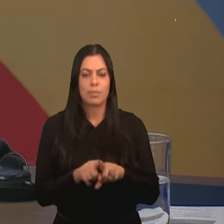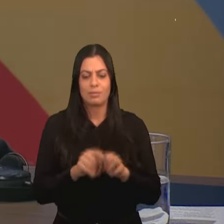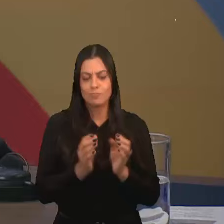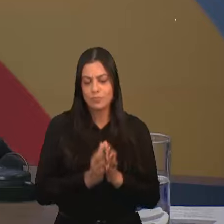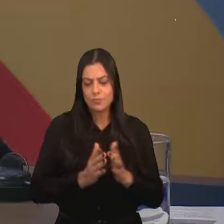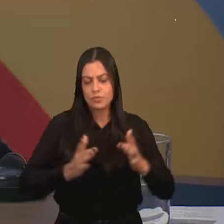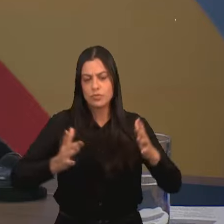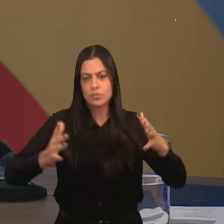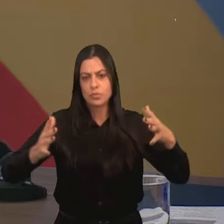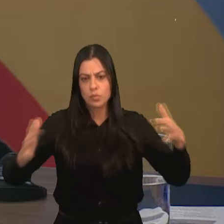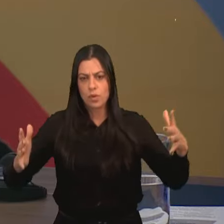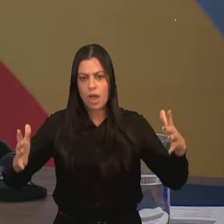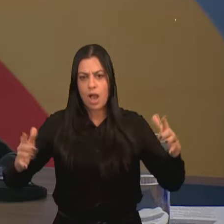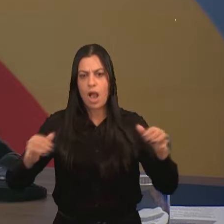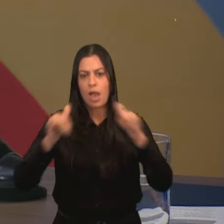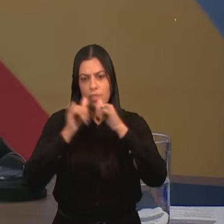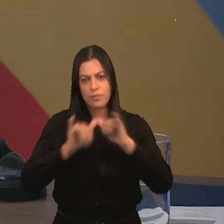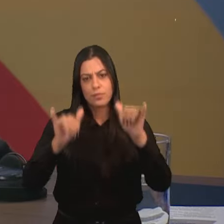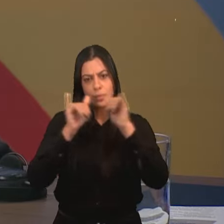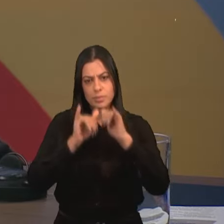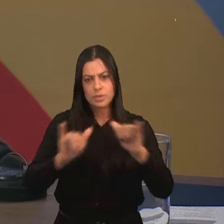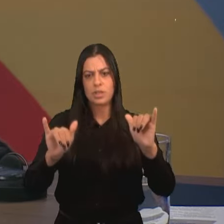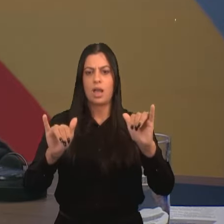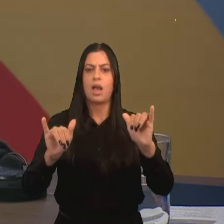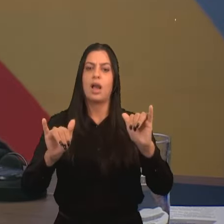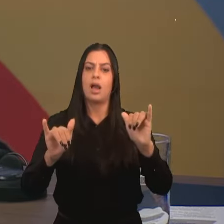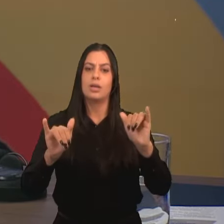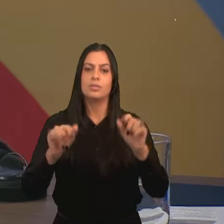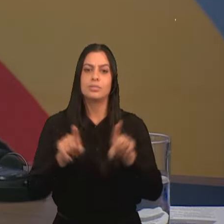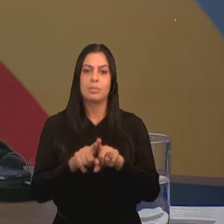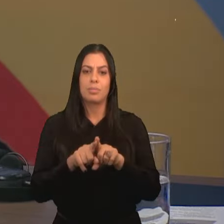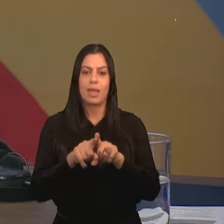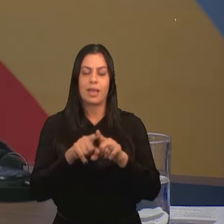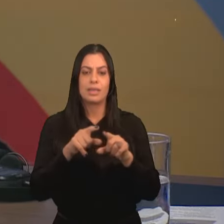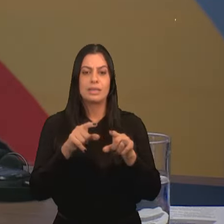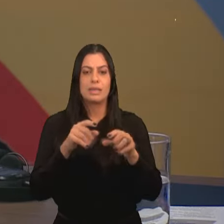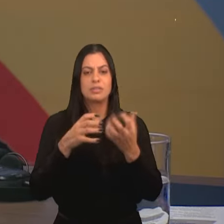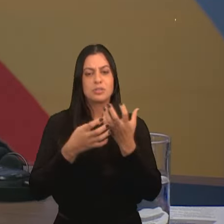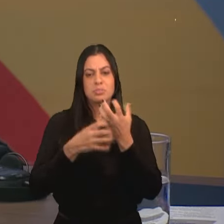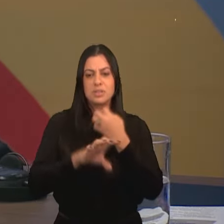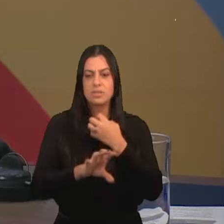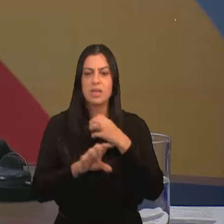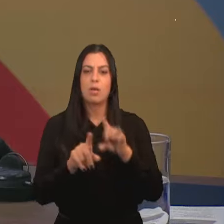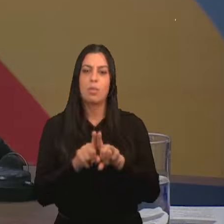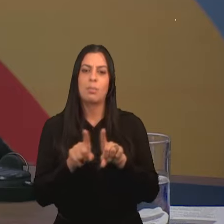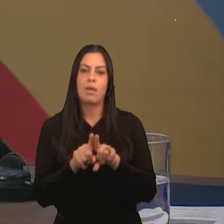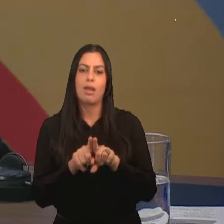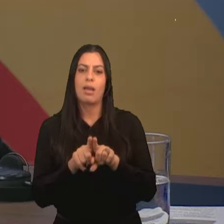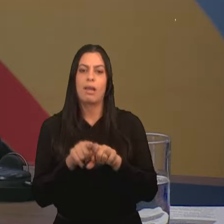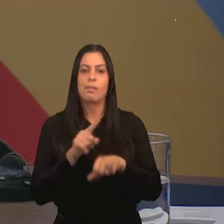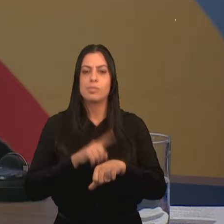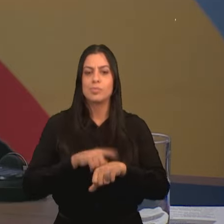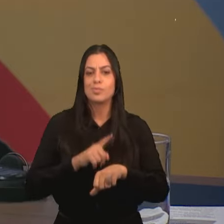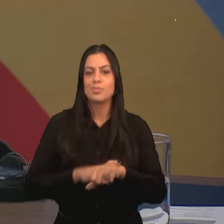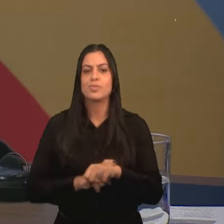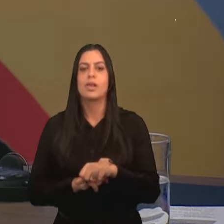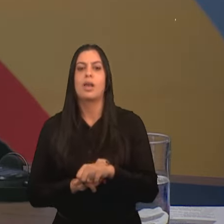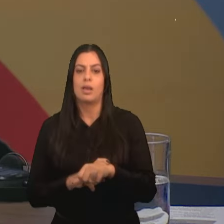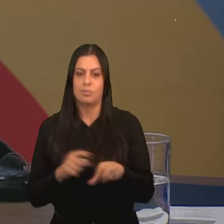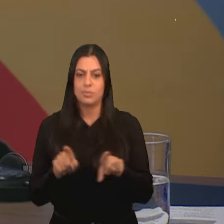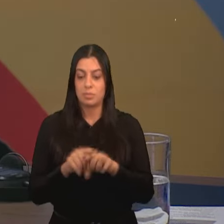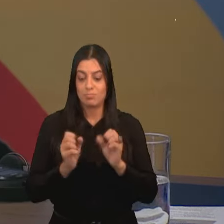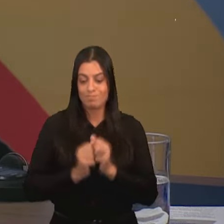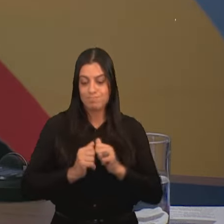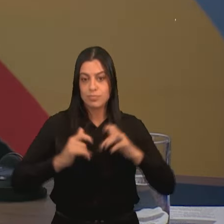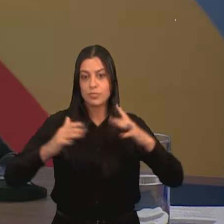sabemos que esos espacios ampliaron la información, la posibilidad de expresión, y al mismo tiempo